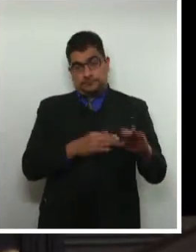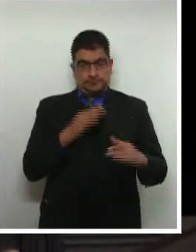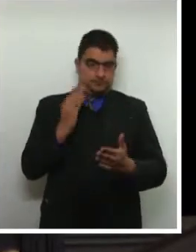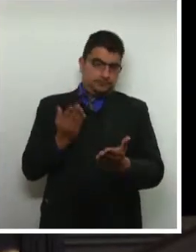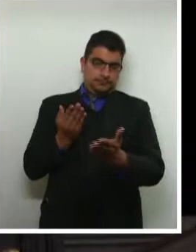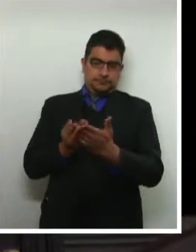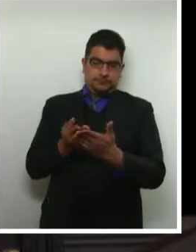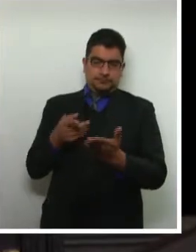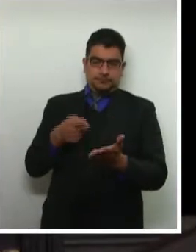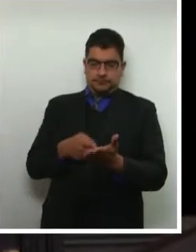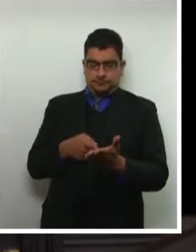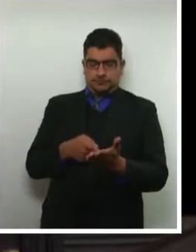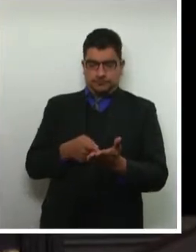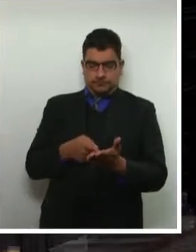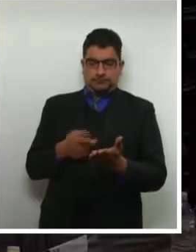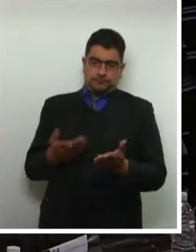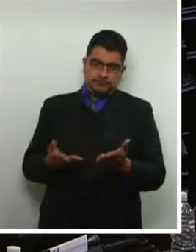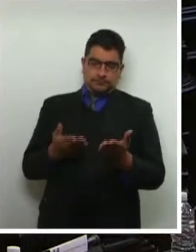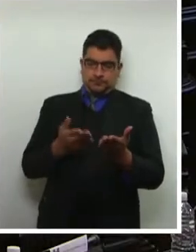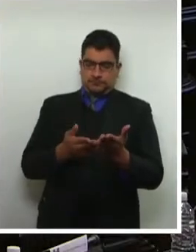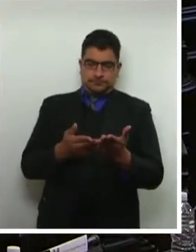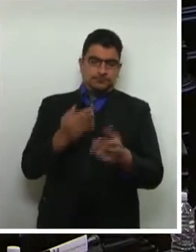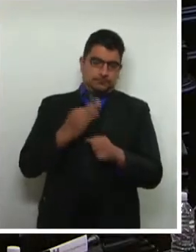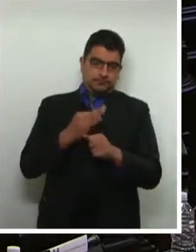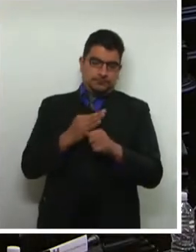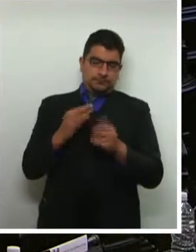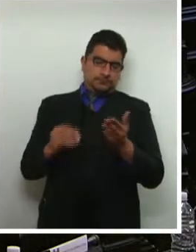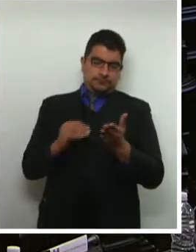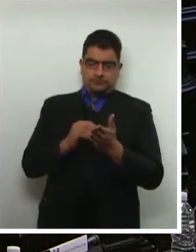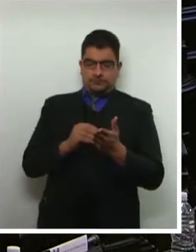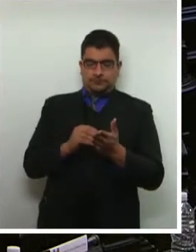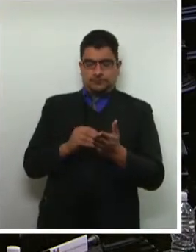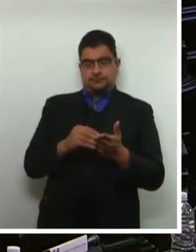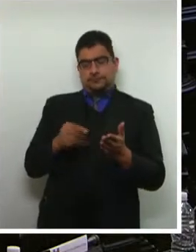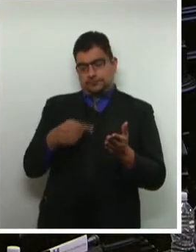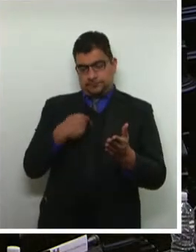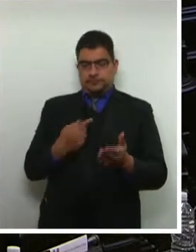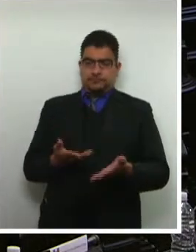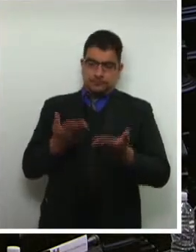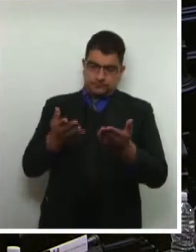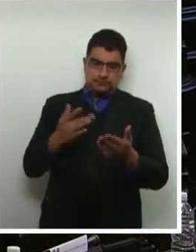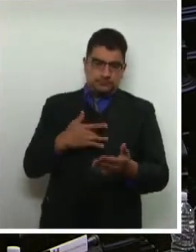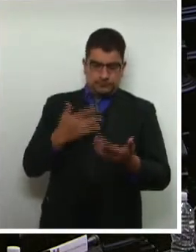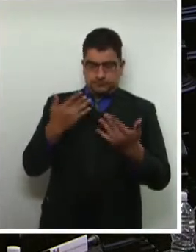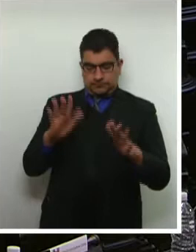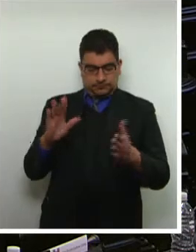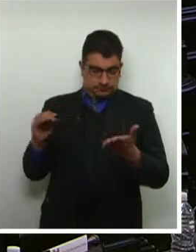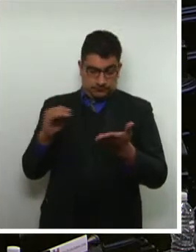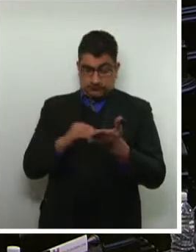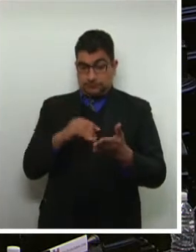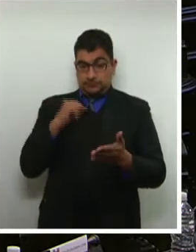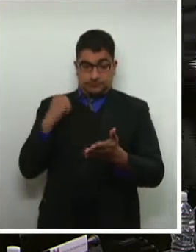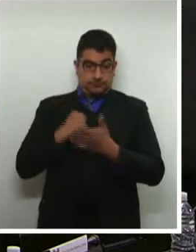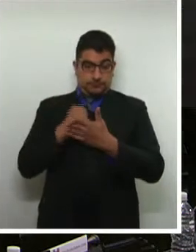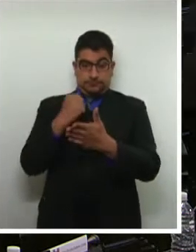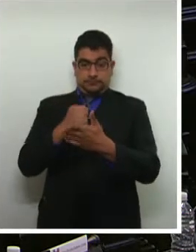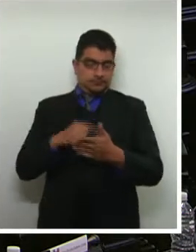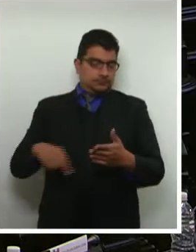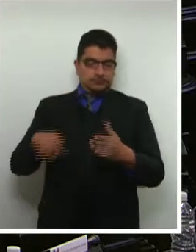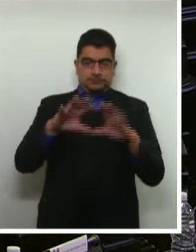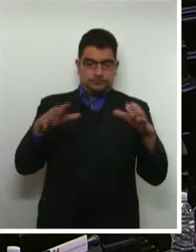propuesta que estoy haciendo en esta reserva, pues ya doy por hecho que se aprobó el